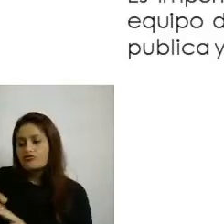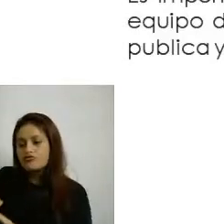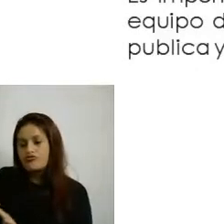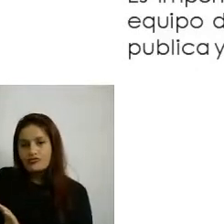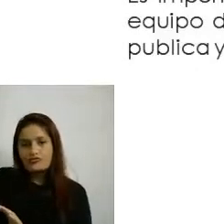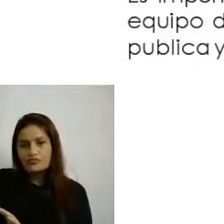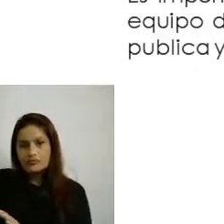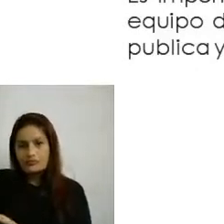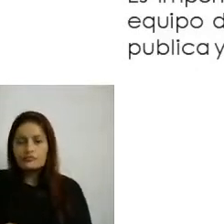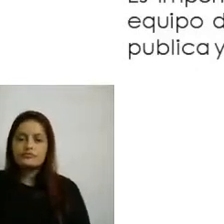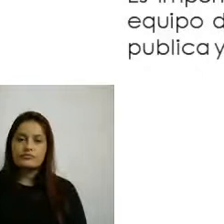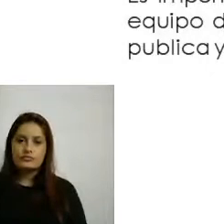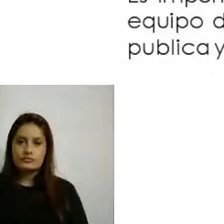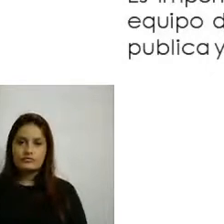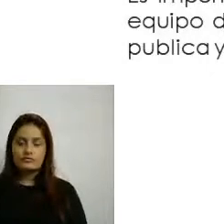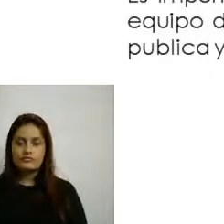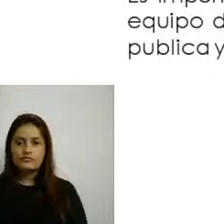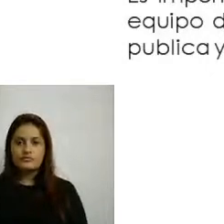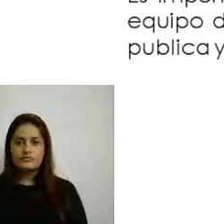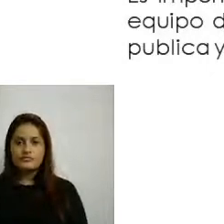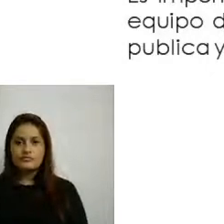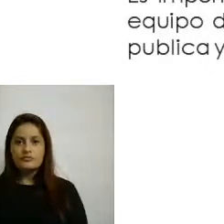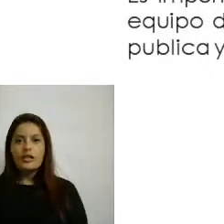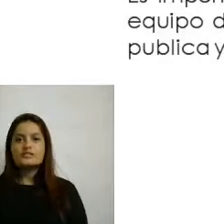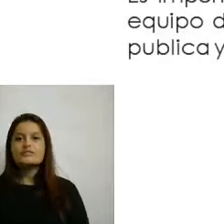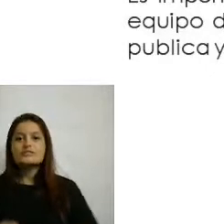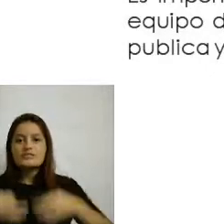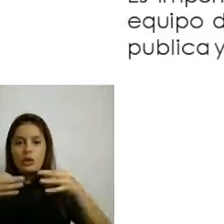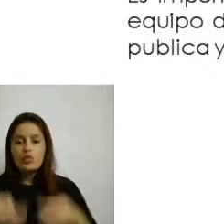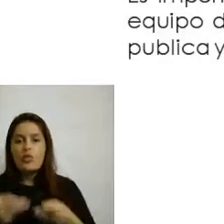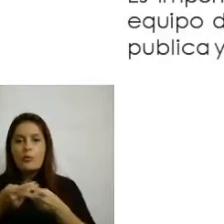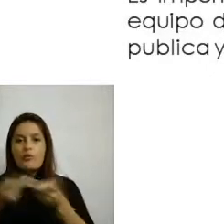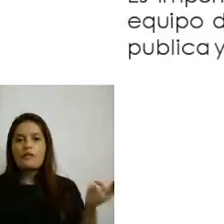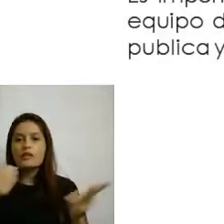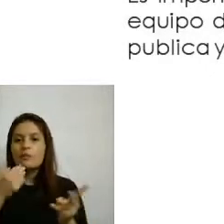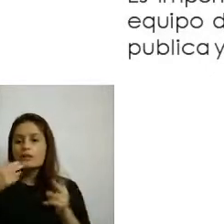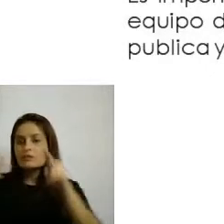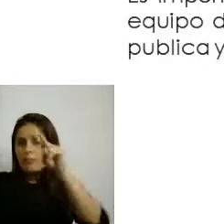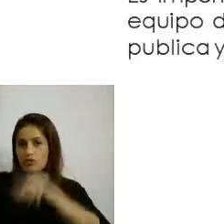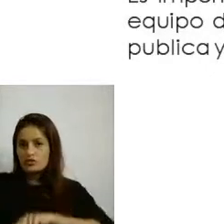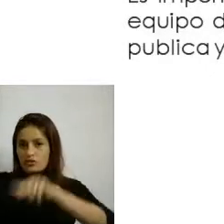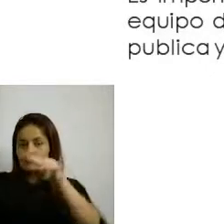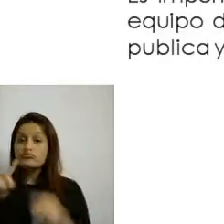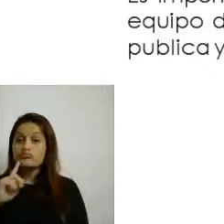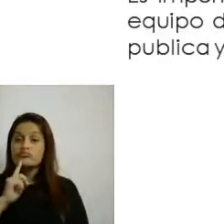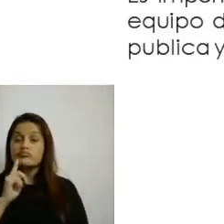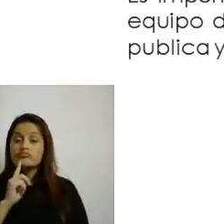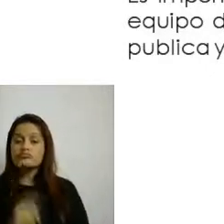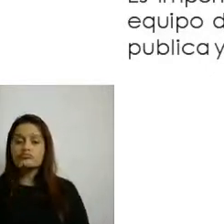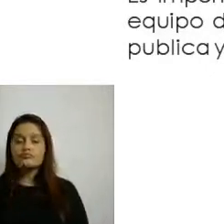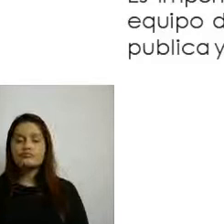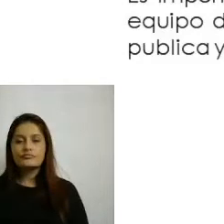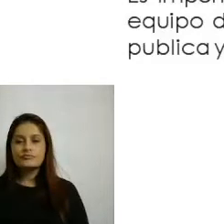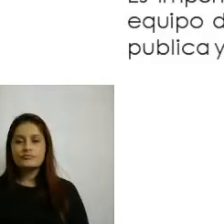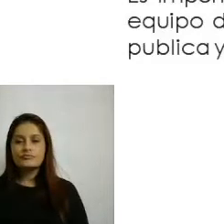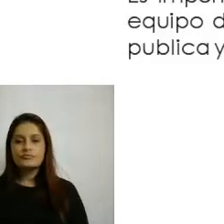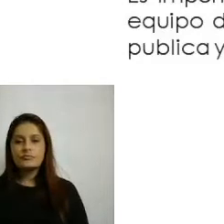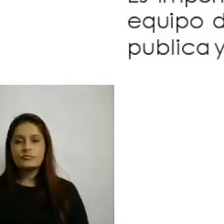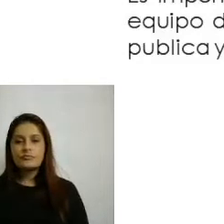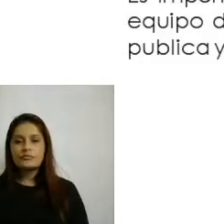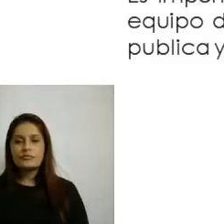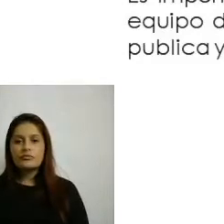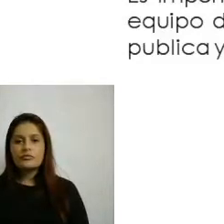cargadores que se van a instalar para la Dirección de Seguridad Pública e Inspección, que viene a reforzar la flota que tiene actualmente y que, al ser